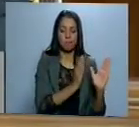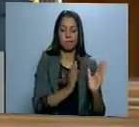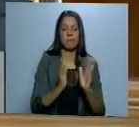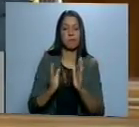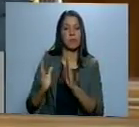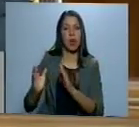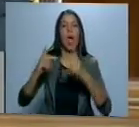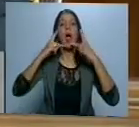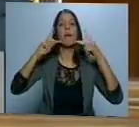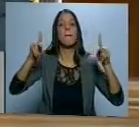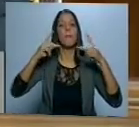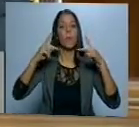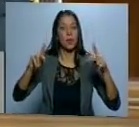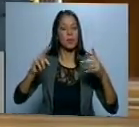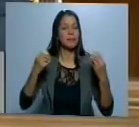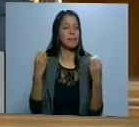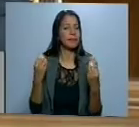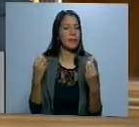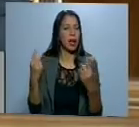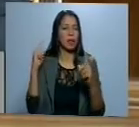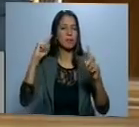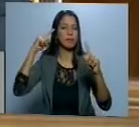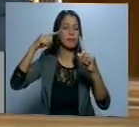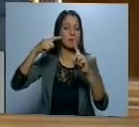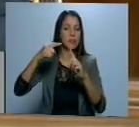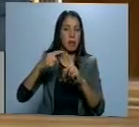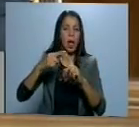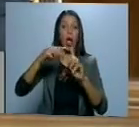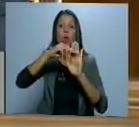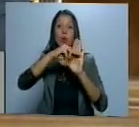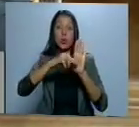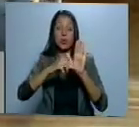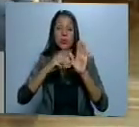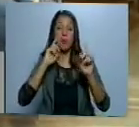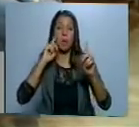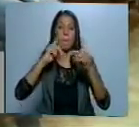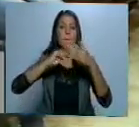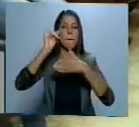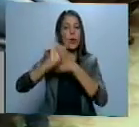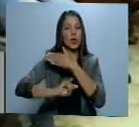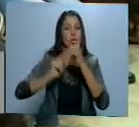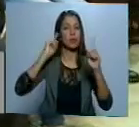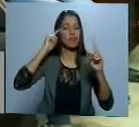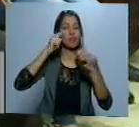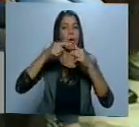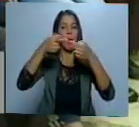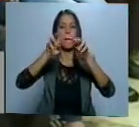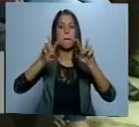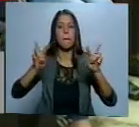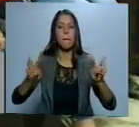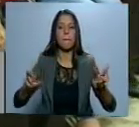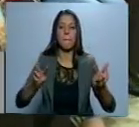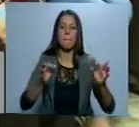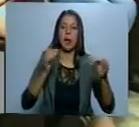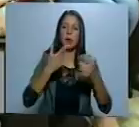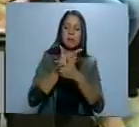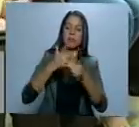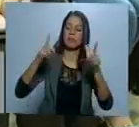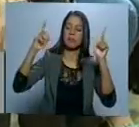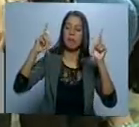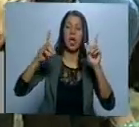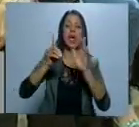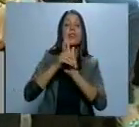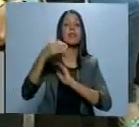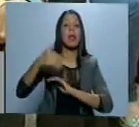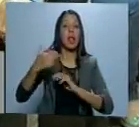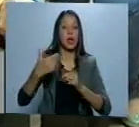poder público con el objeto de alcanzar los altos fines del Estado y los valores de paz, soberanía, integridad territorial y preeminencia de los derechos